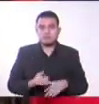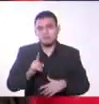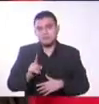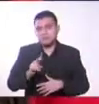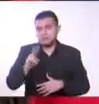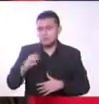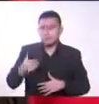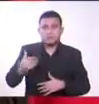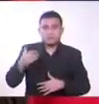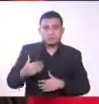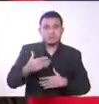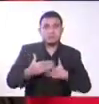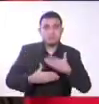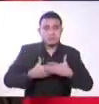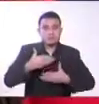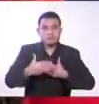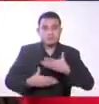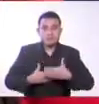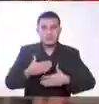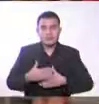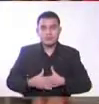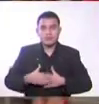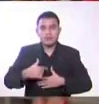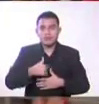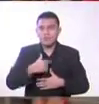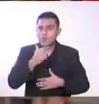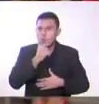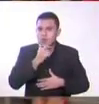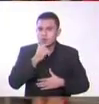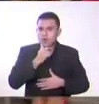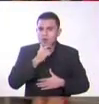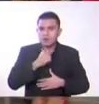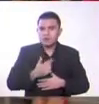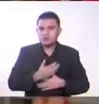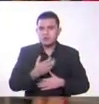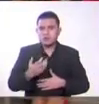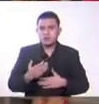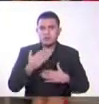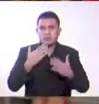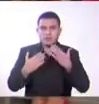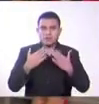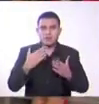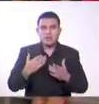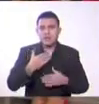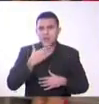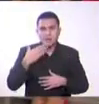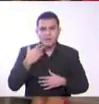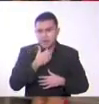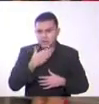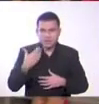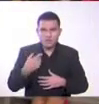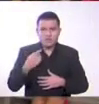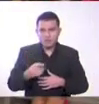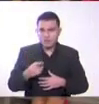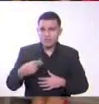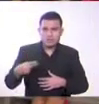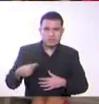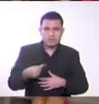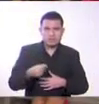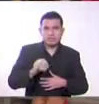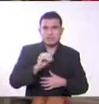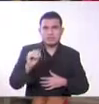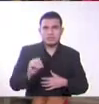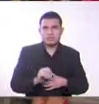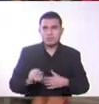el proceso que lleva esto. Okay. Yo tengo una duda con todo eso, Candy. ¿Qué pasa cuando ese impuesto es cobrado